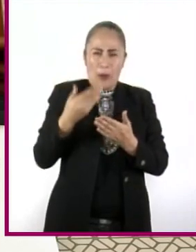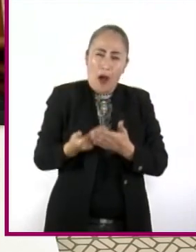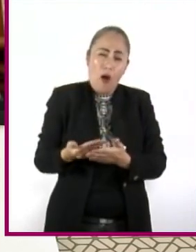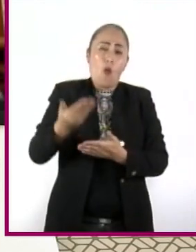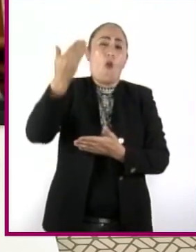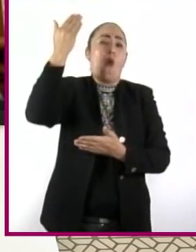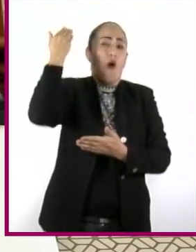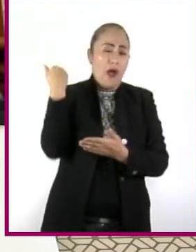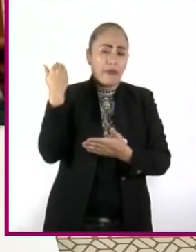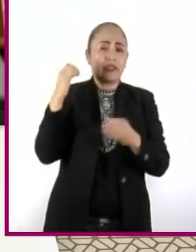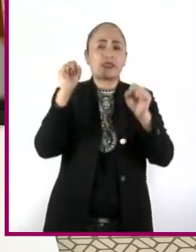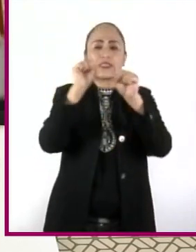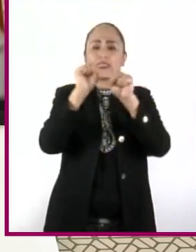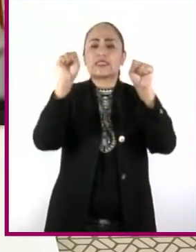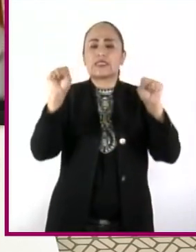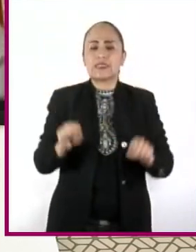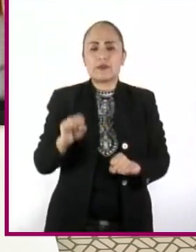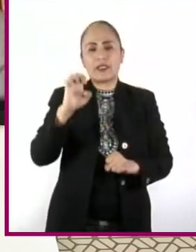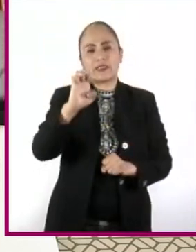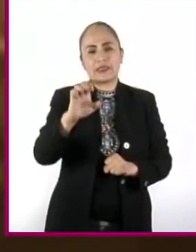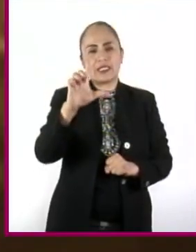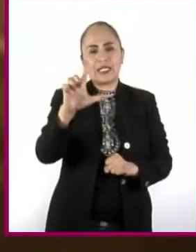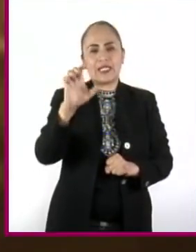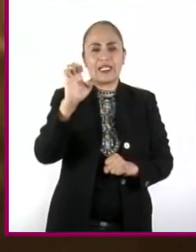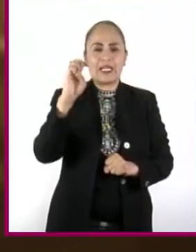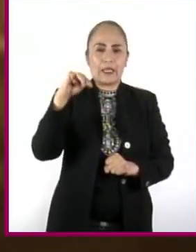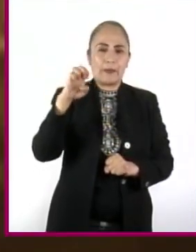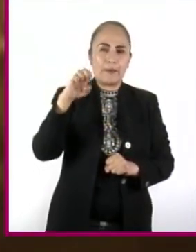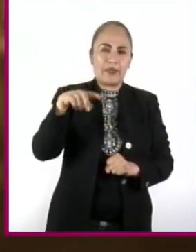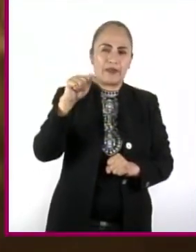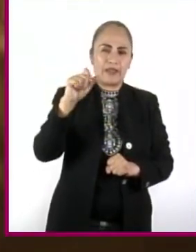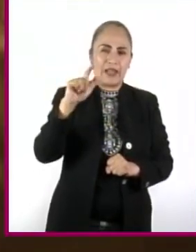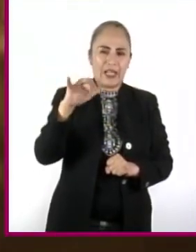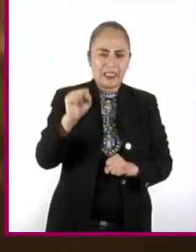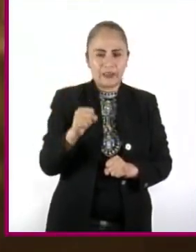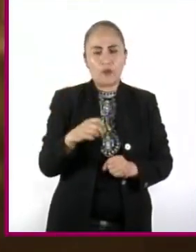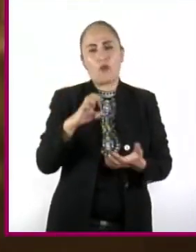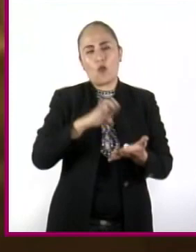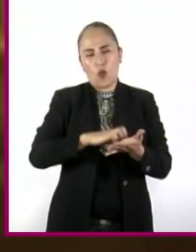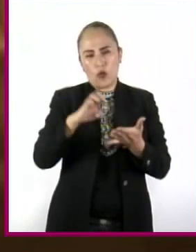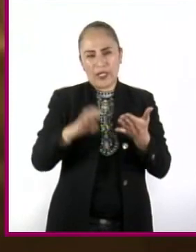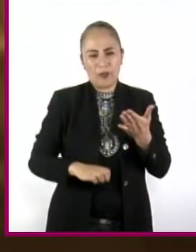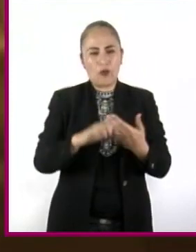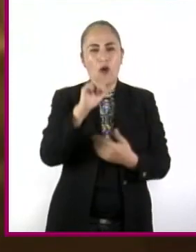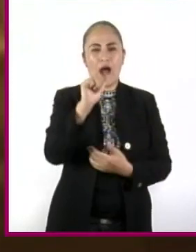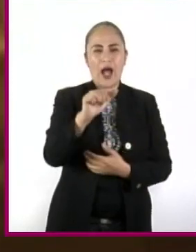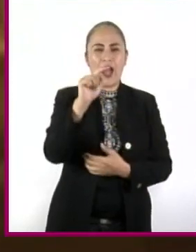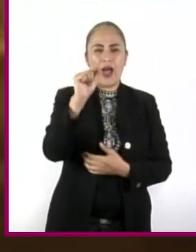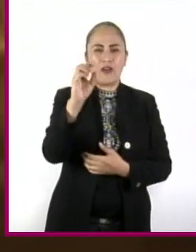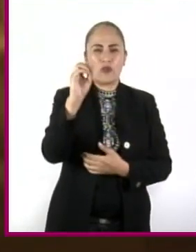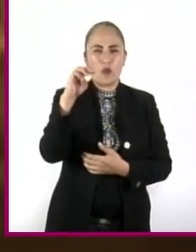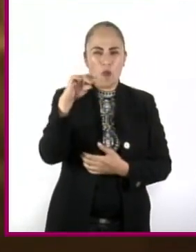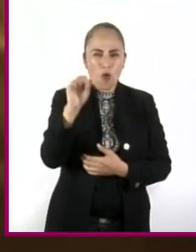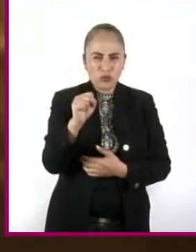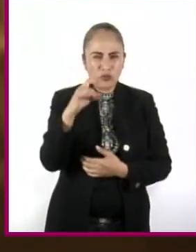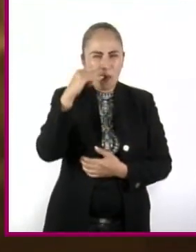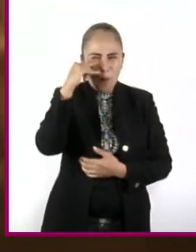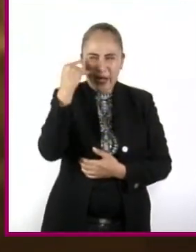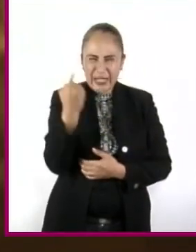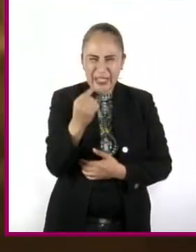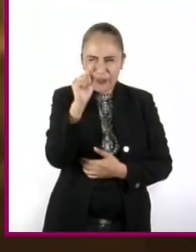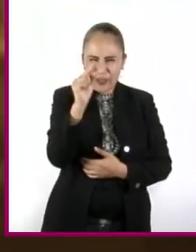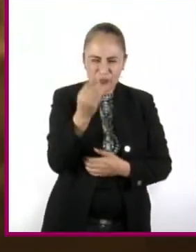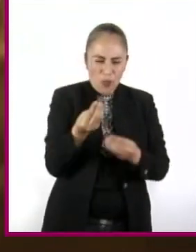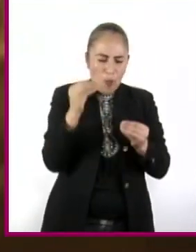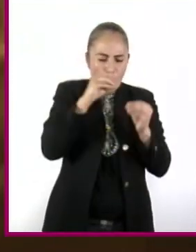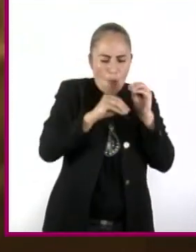sistemas elementales. Por ejemplo, los átomos. Estas son las componentes que configuran algo mucho más